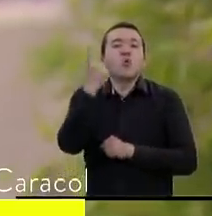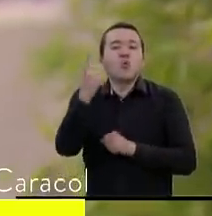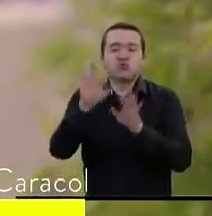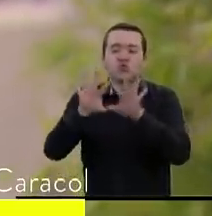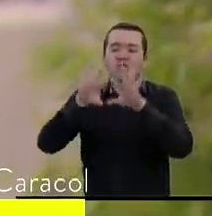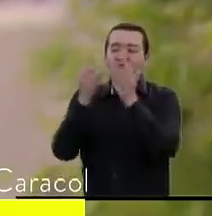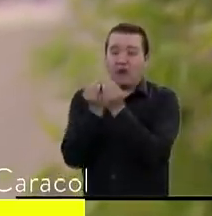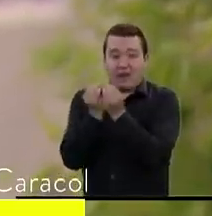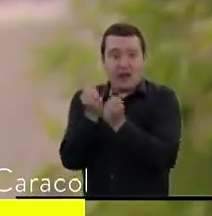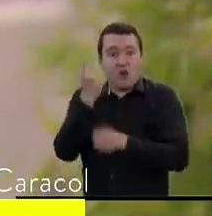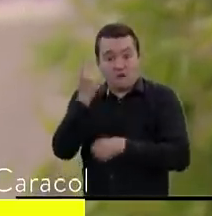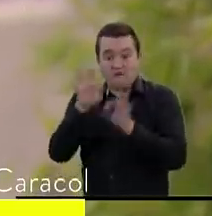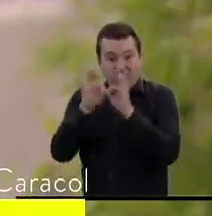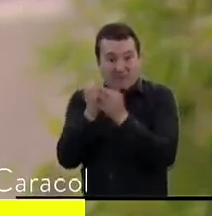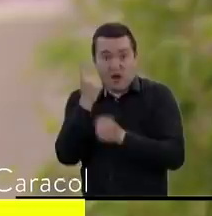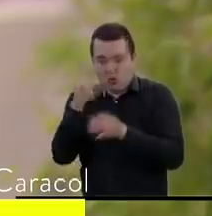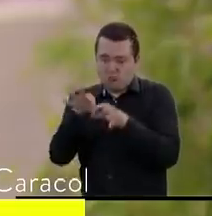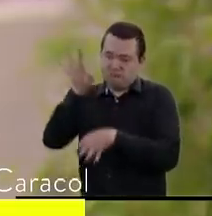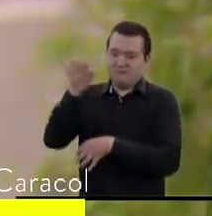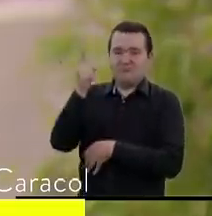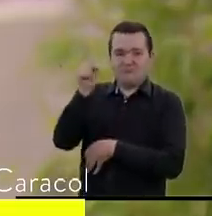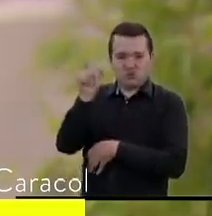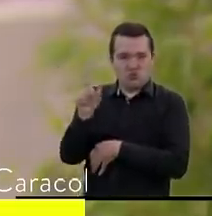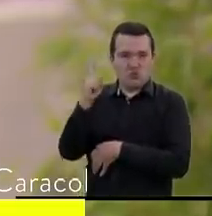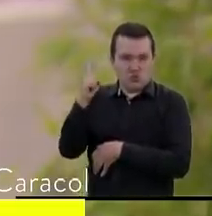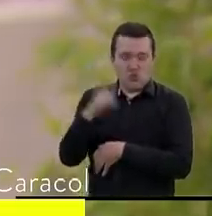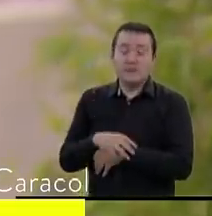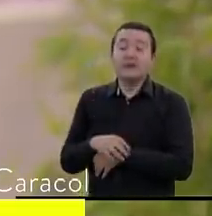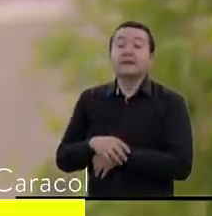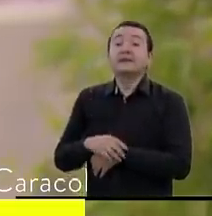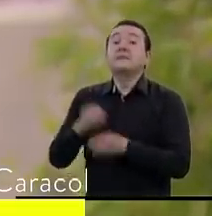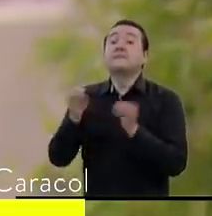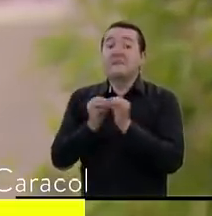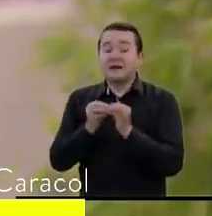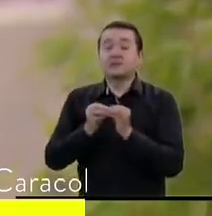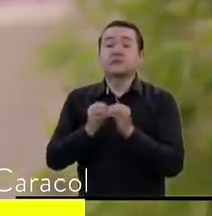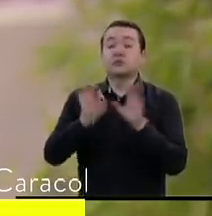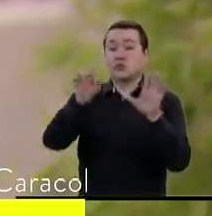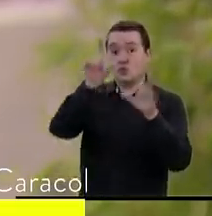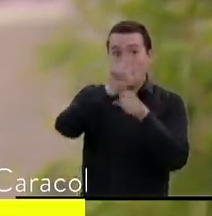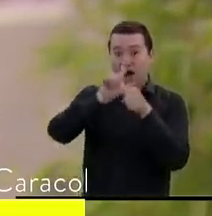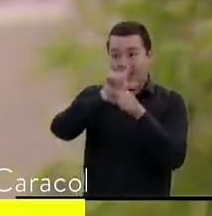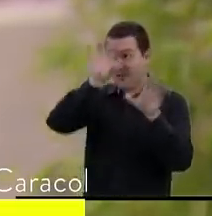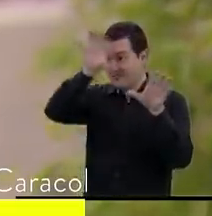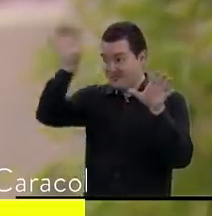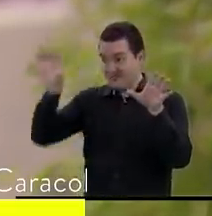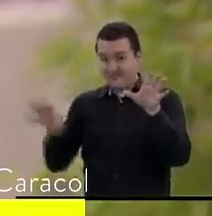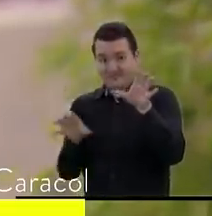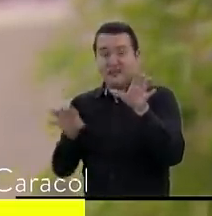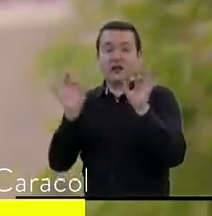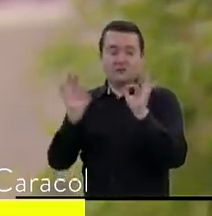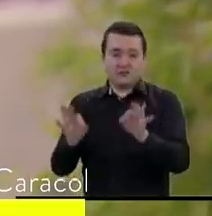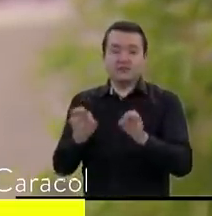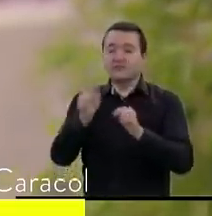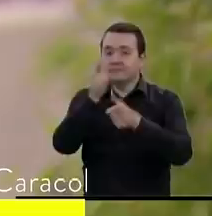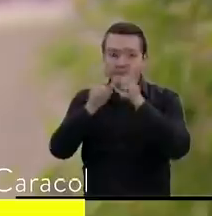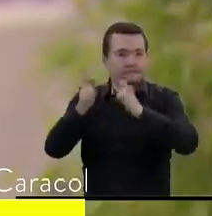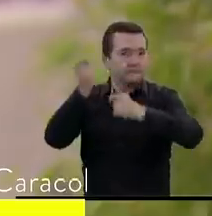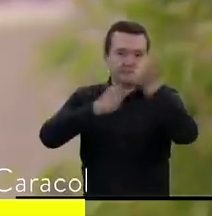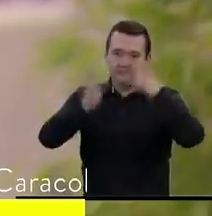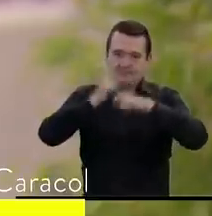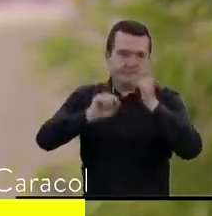importantes es que está prohibida la venta de bebidas alcohólicas los fines de semana, y también tiene que tener presente que hay restricciones de